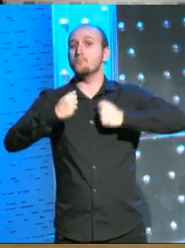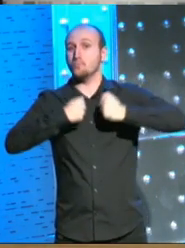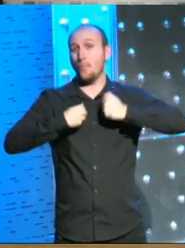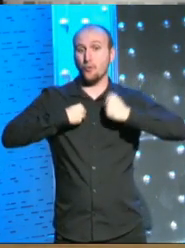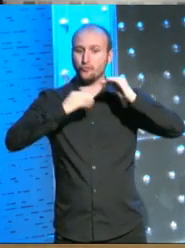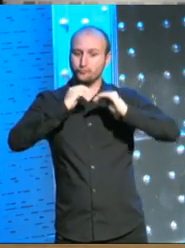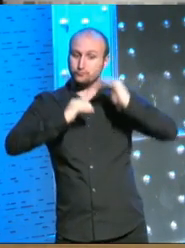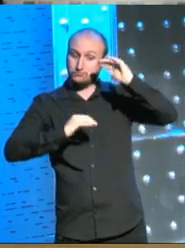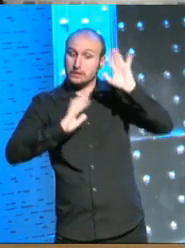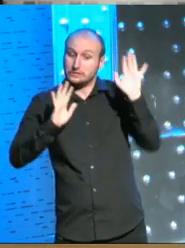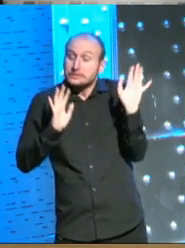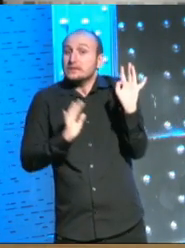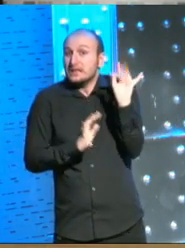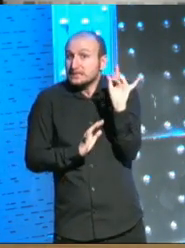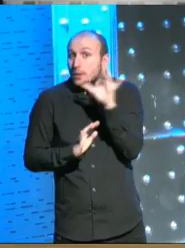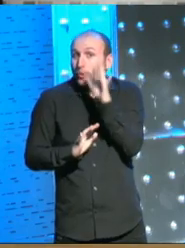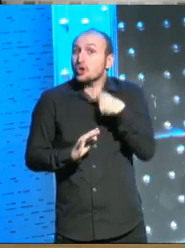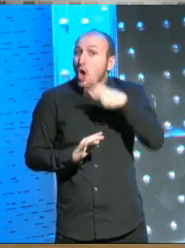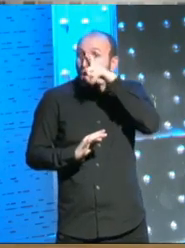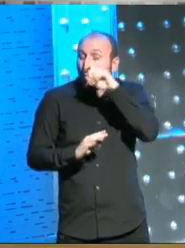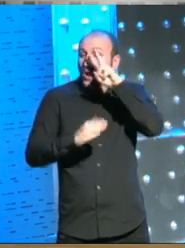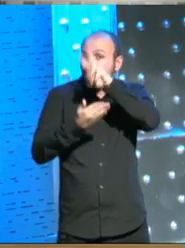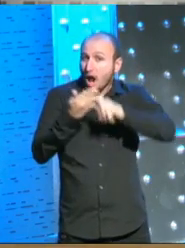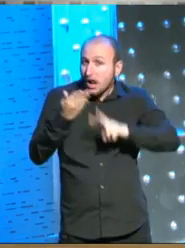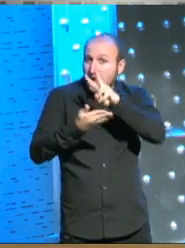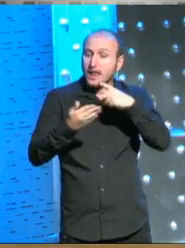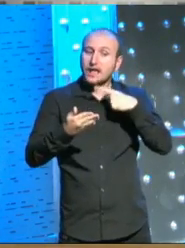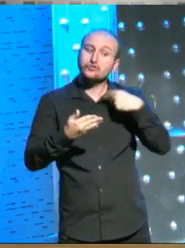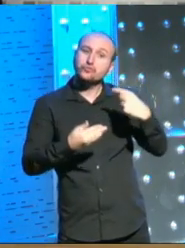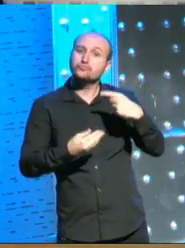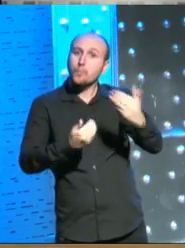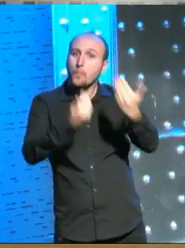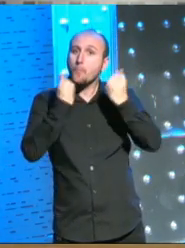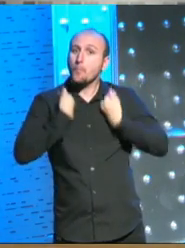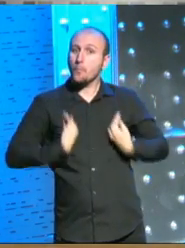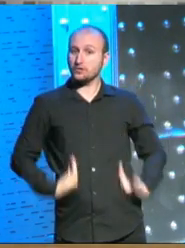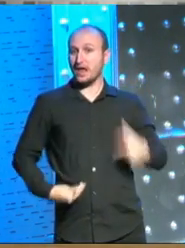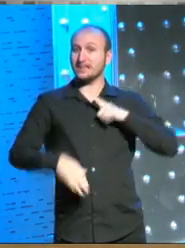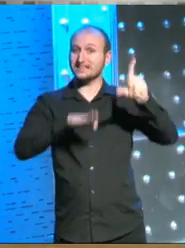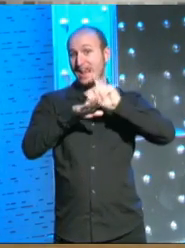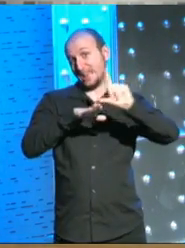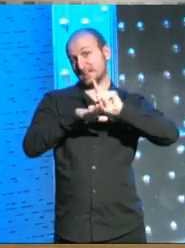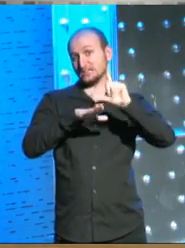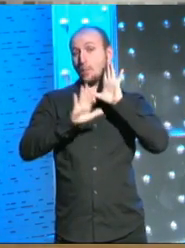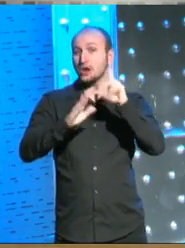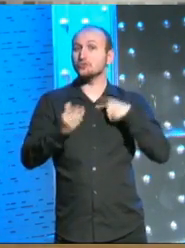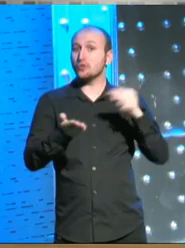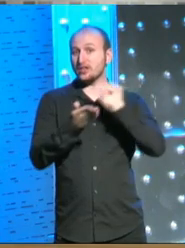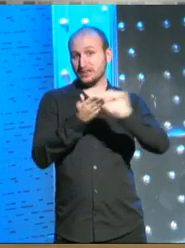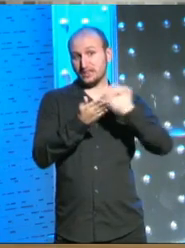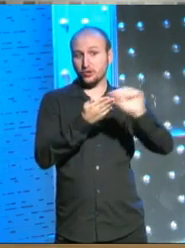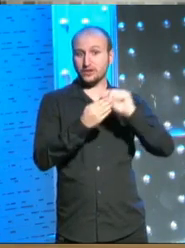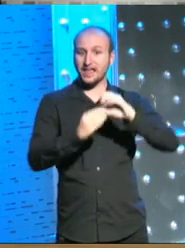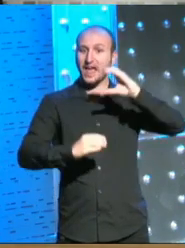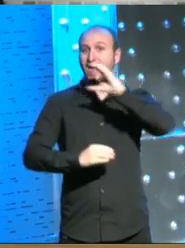sí, porque recuerdo haber leído un antiguo... Yo soy personaje del mundo de las letras, pero tengo muchos intereses, antes se comentaba, de